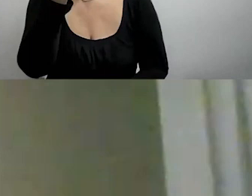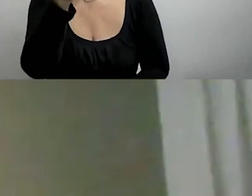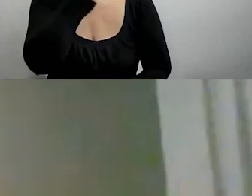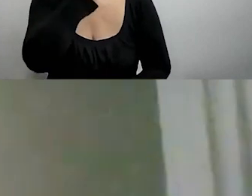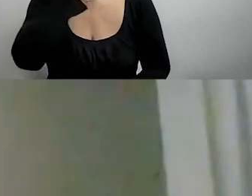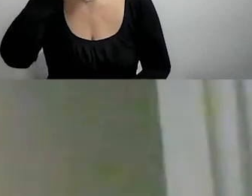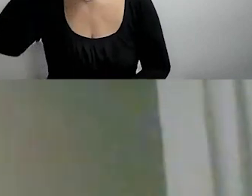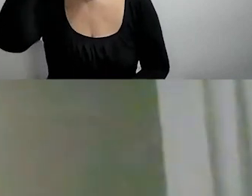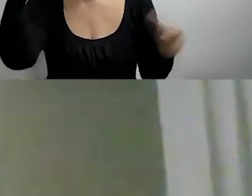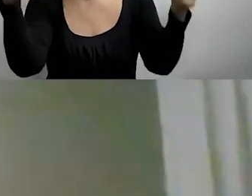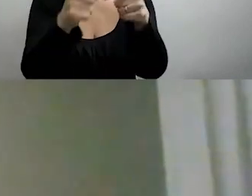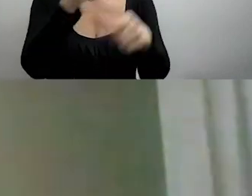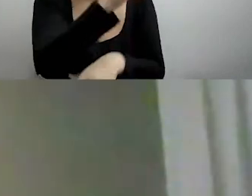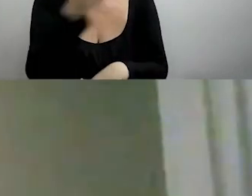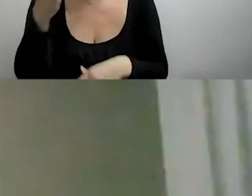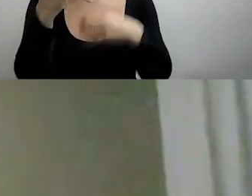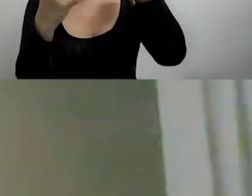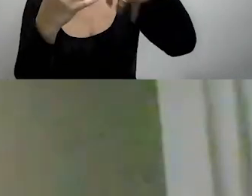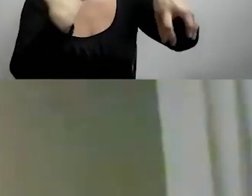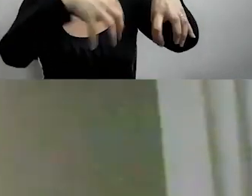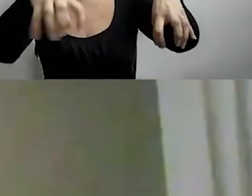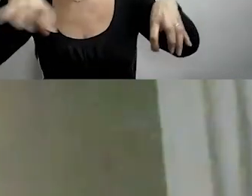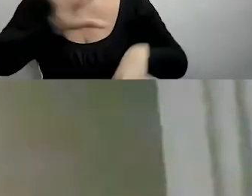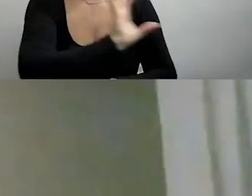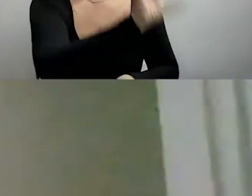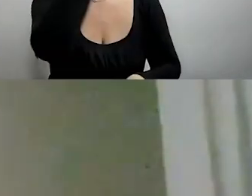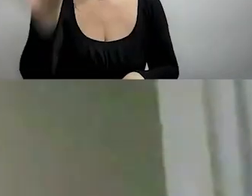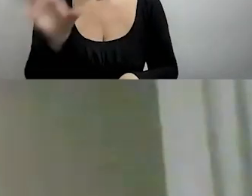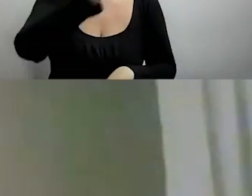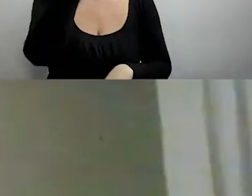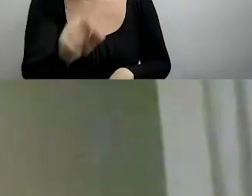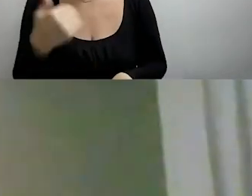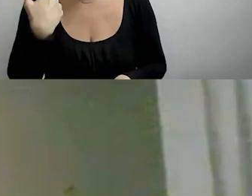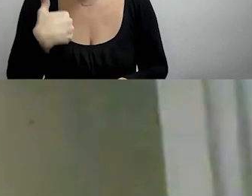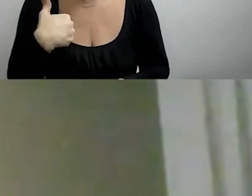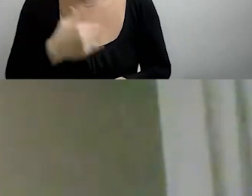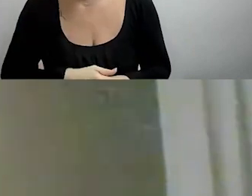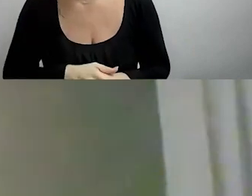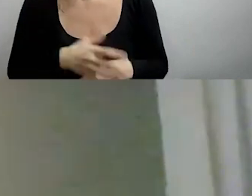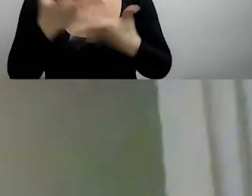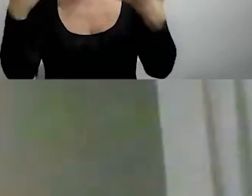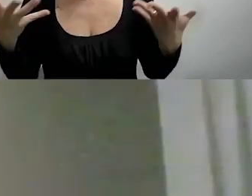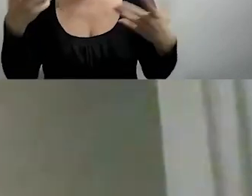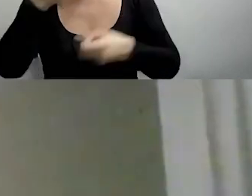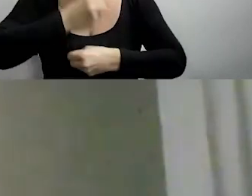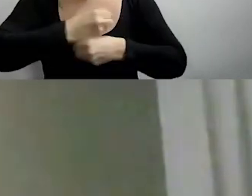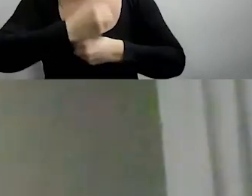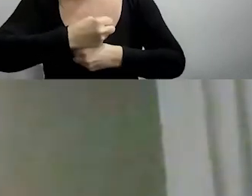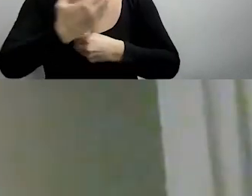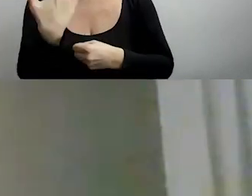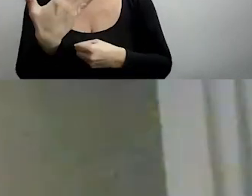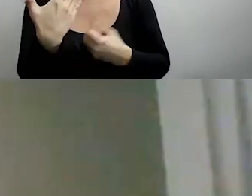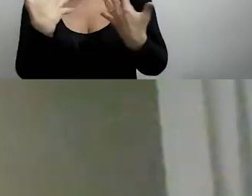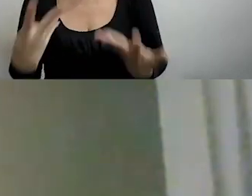comisión directiva, a las seccionales del interior, de todo el resto del país, que también realmente hacen un gran trabajo para poder acompañarnos